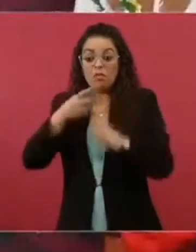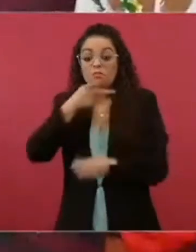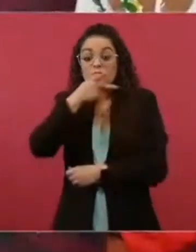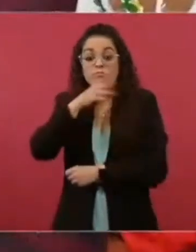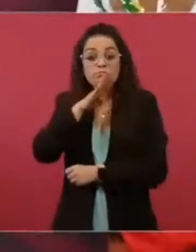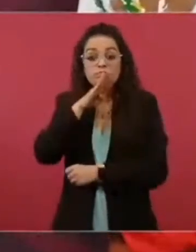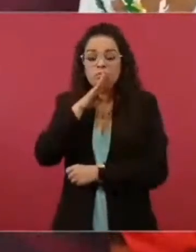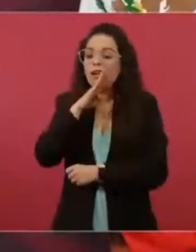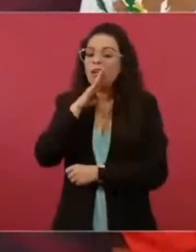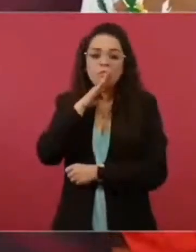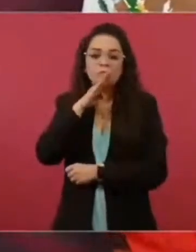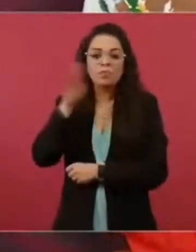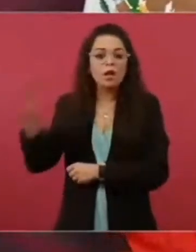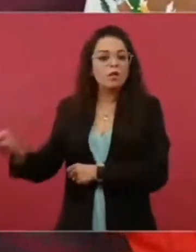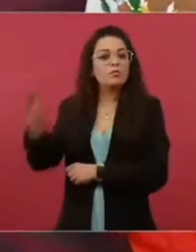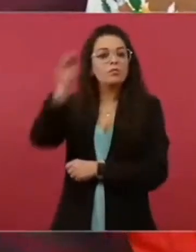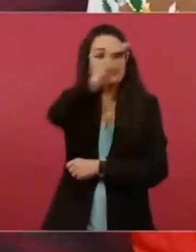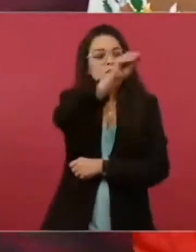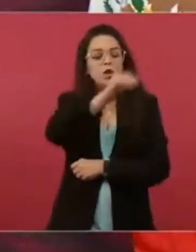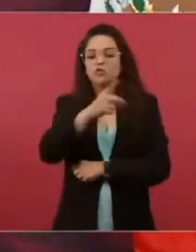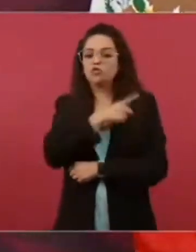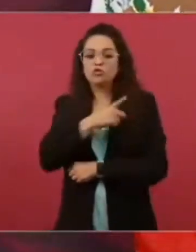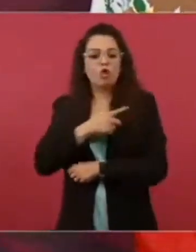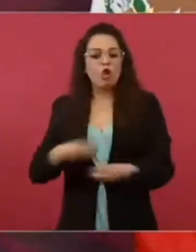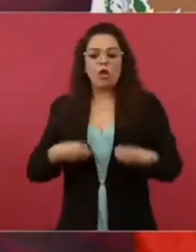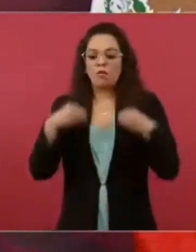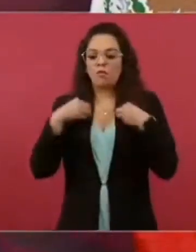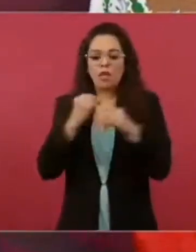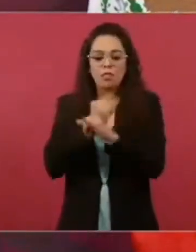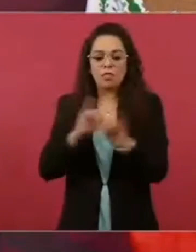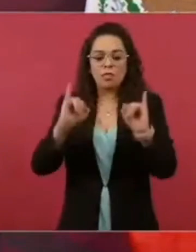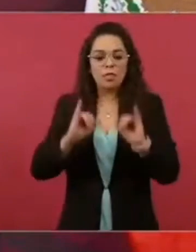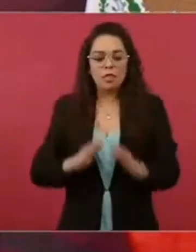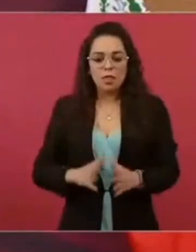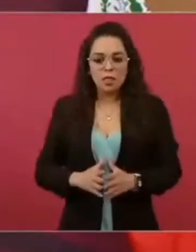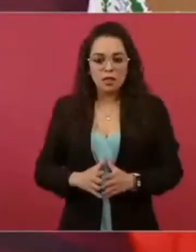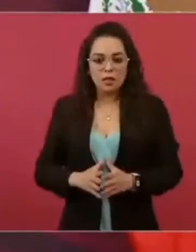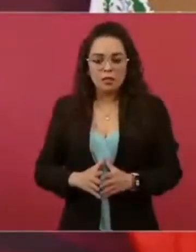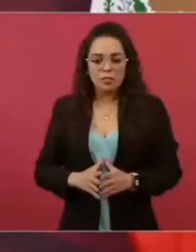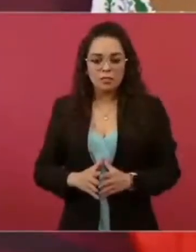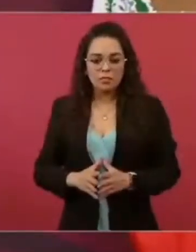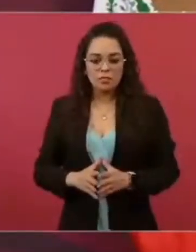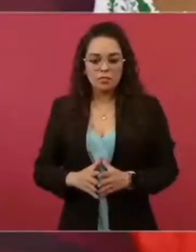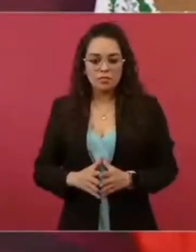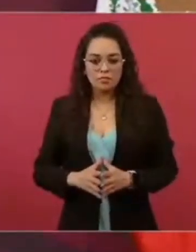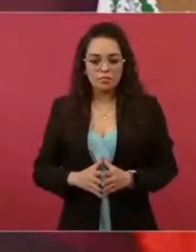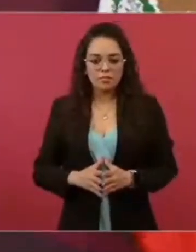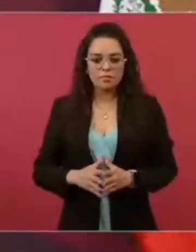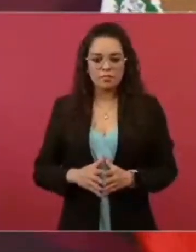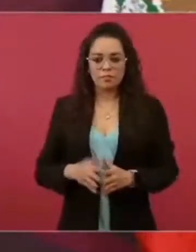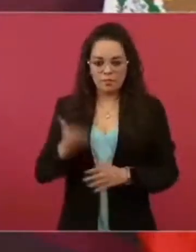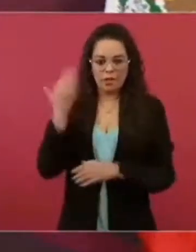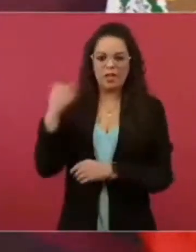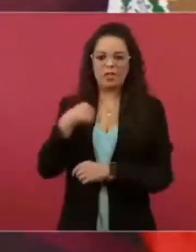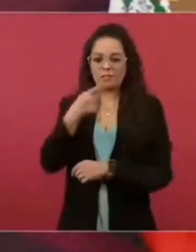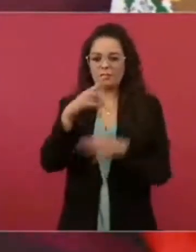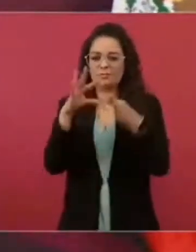del seno familiar, se tienen que ir de la casa. Les contaba yo dos cosas,